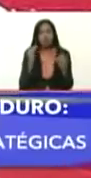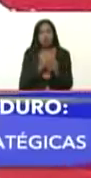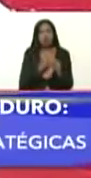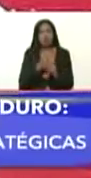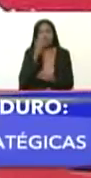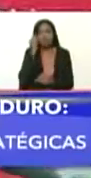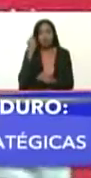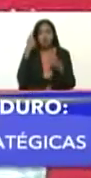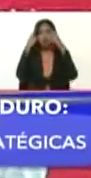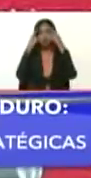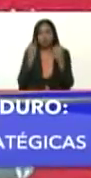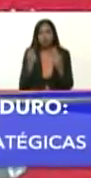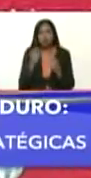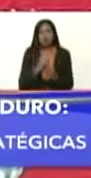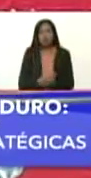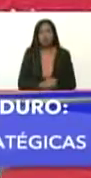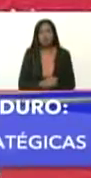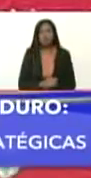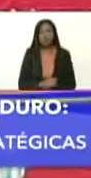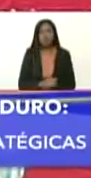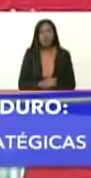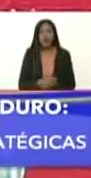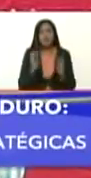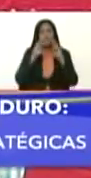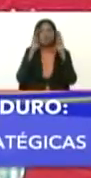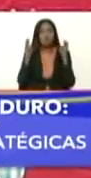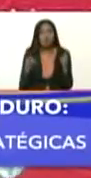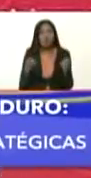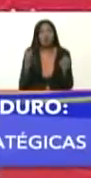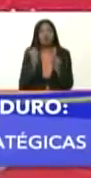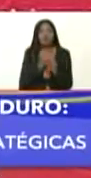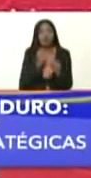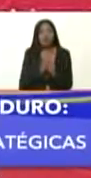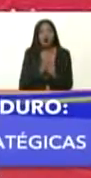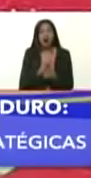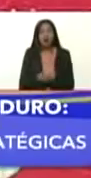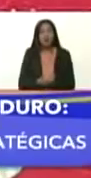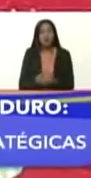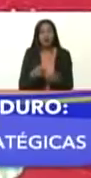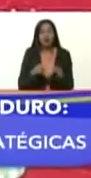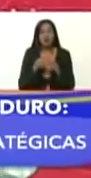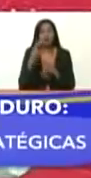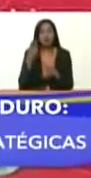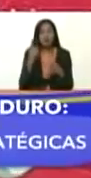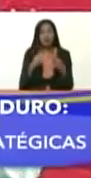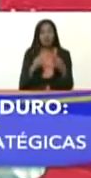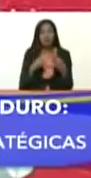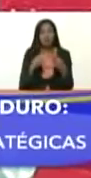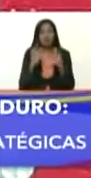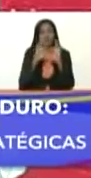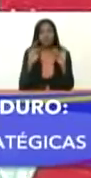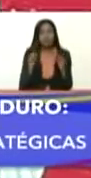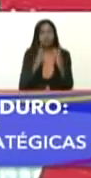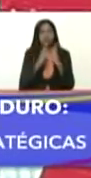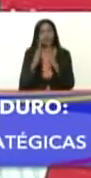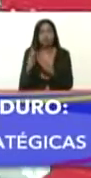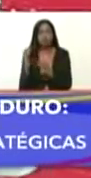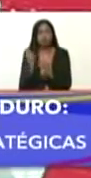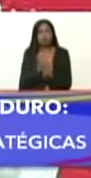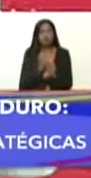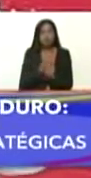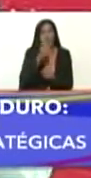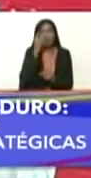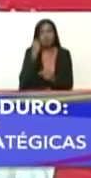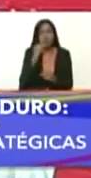trabajadores y profesionales. Modelo de gestión, es el primer punto. Y forma parte del segundo punto, que es la organización de la clase obrera,